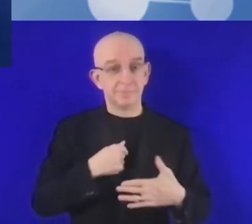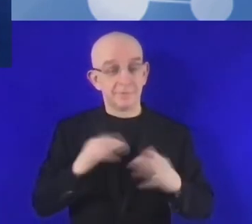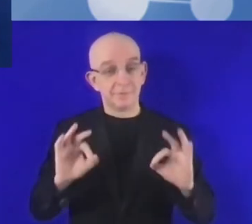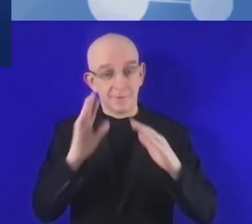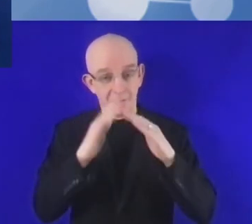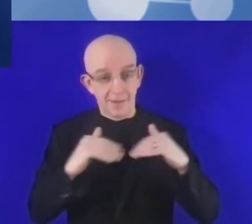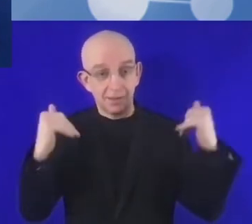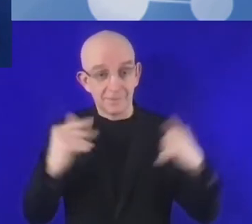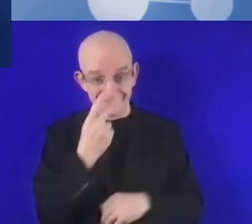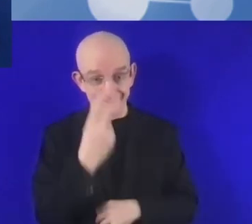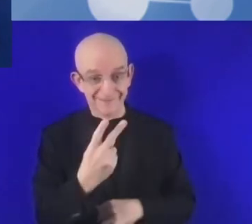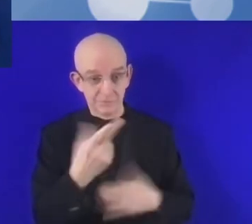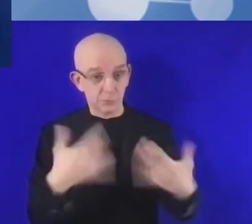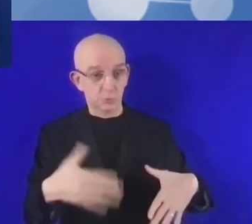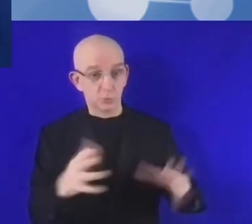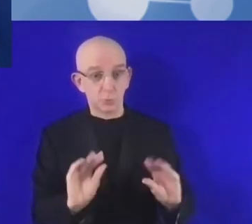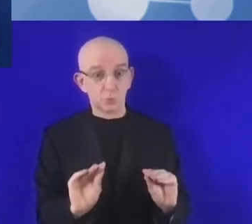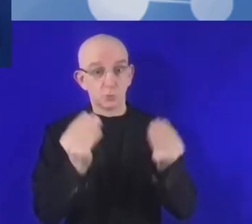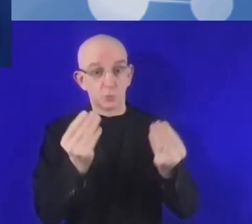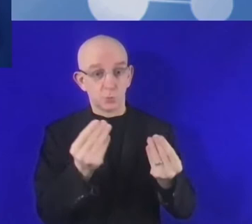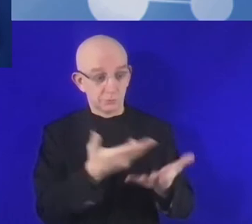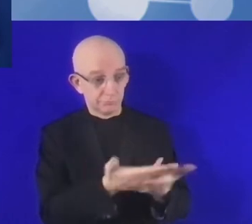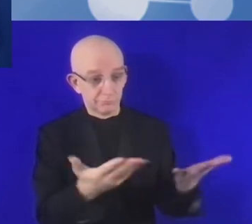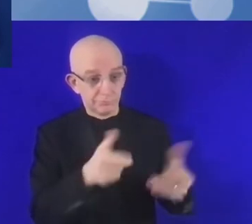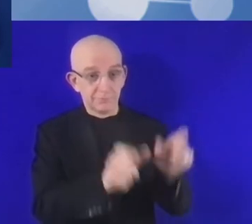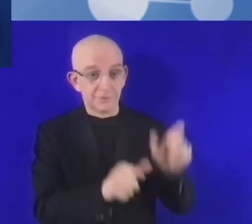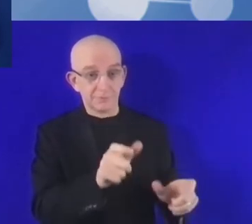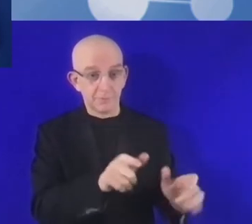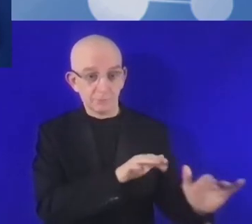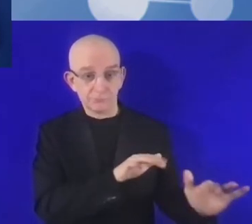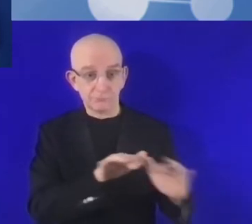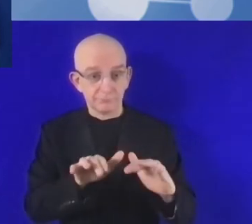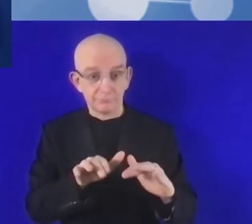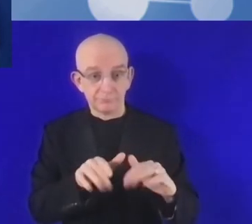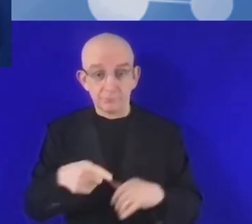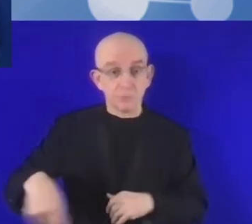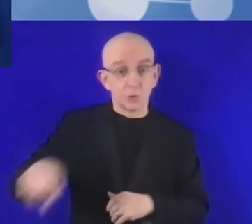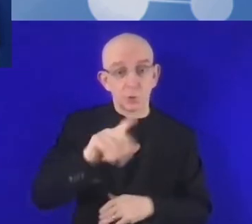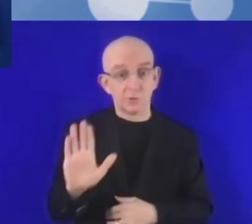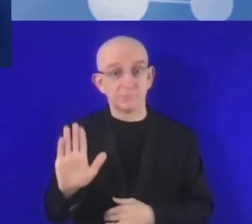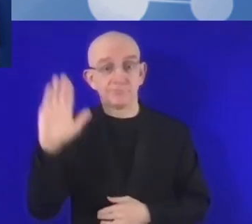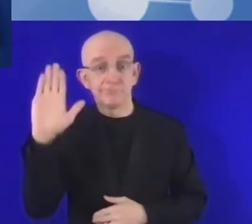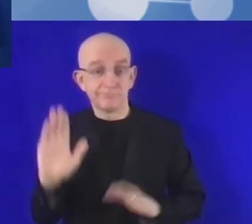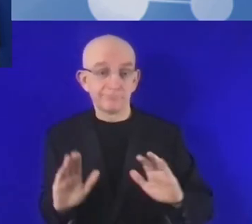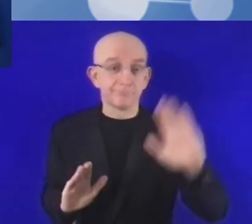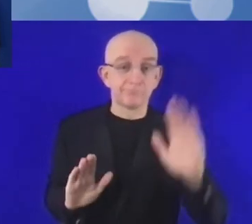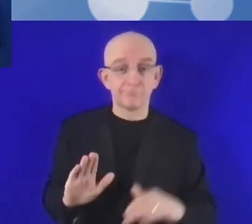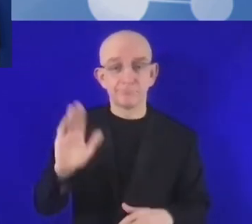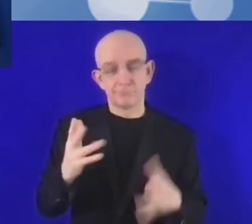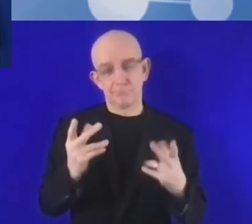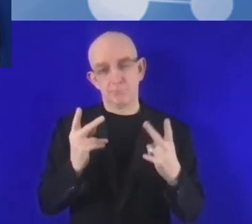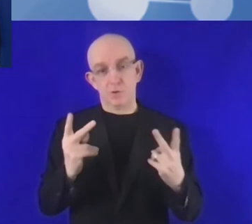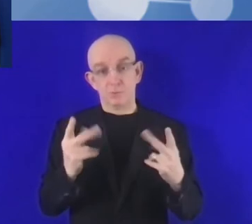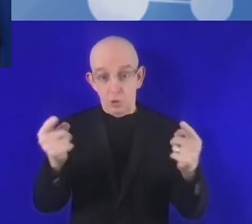capacitada. Estoy seguro de que ustedes van a valorar las riquezas de esta región. Me alegra también ver